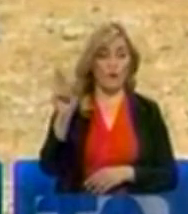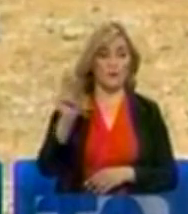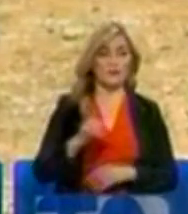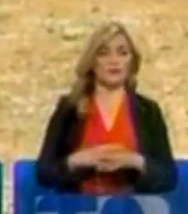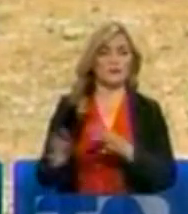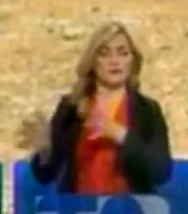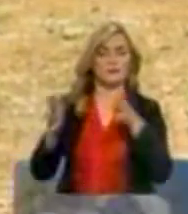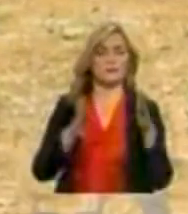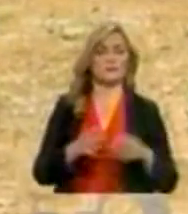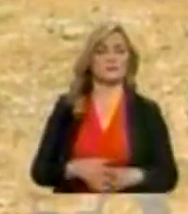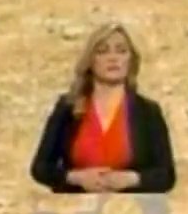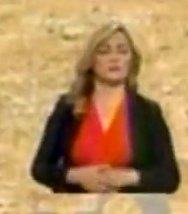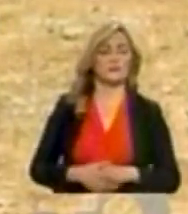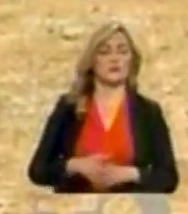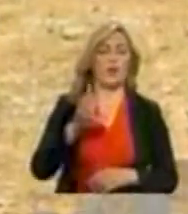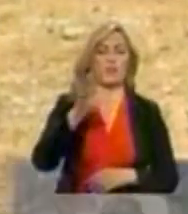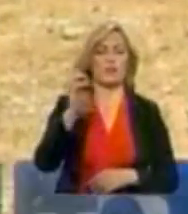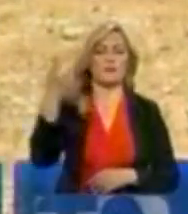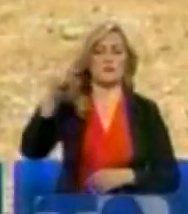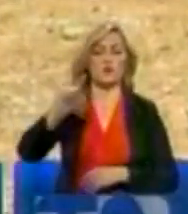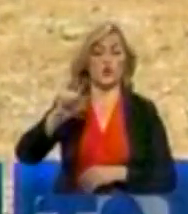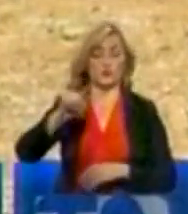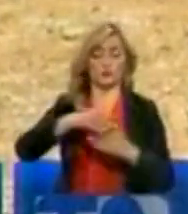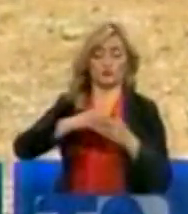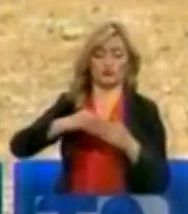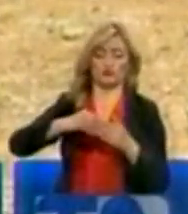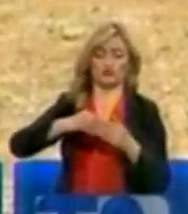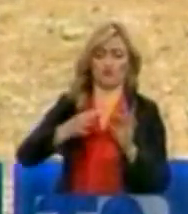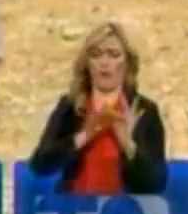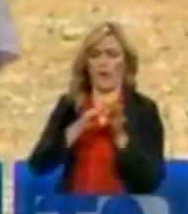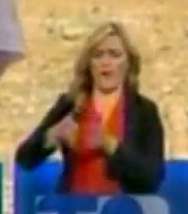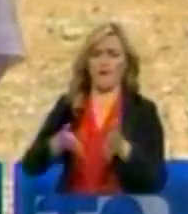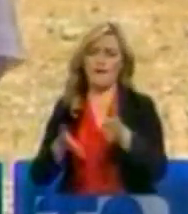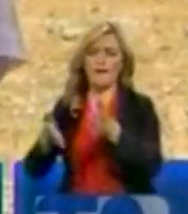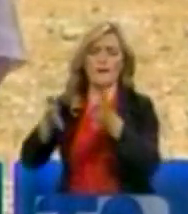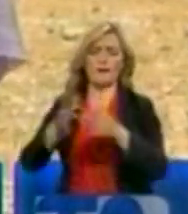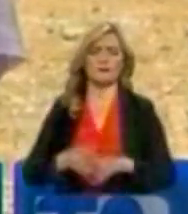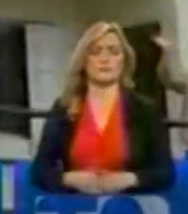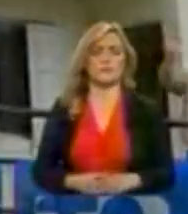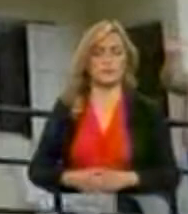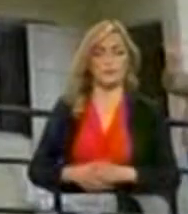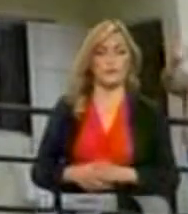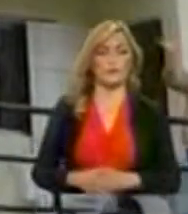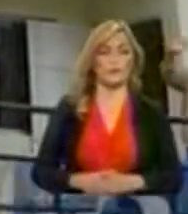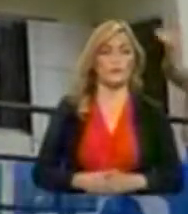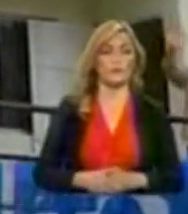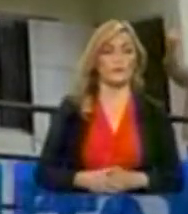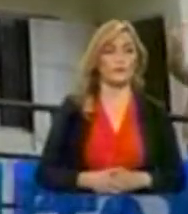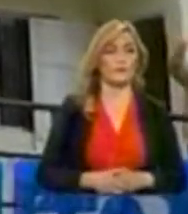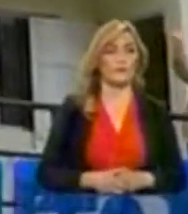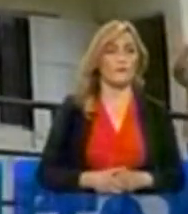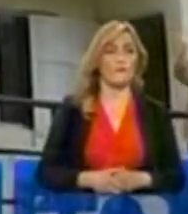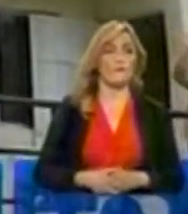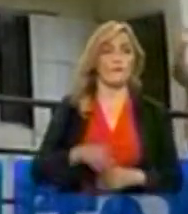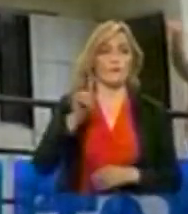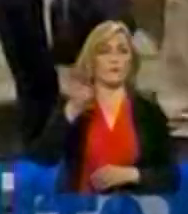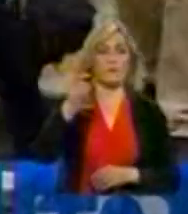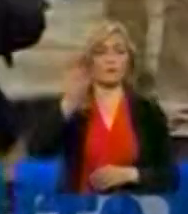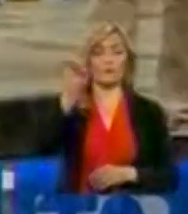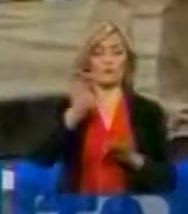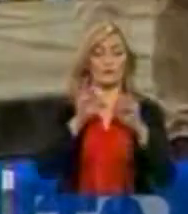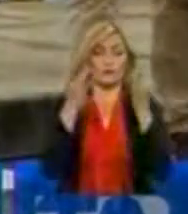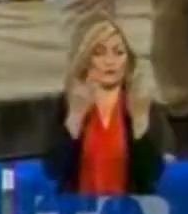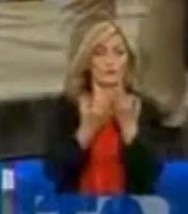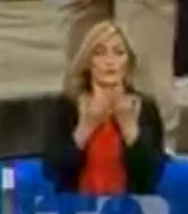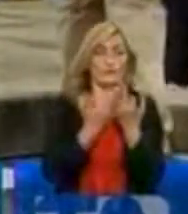con 30 millones, casi 30 millones de dólares, vamos a darle el mantenimiento adecuado. También en El Carmen a 191 familias,